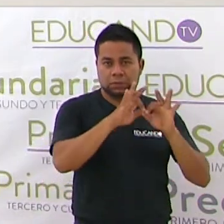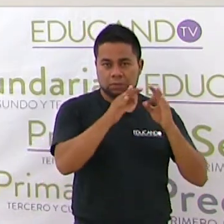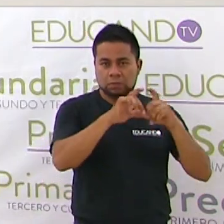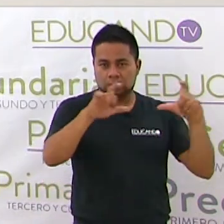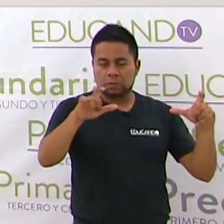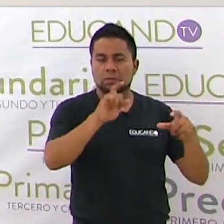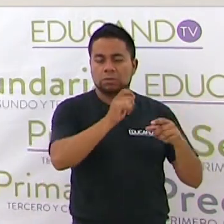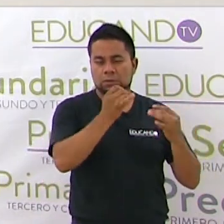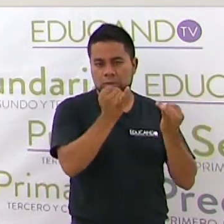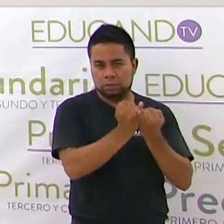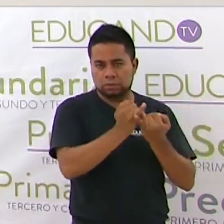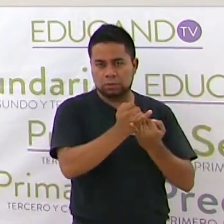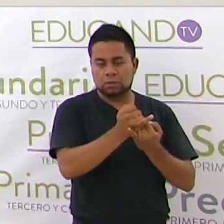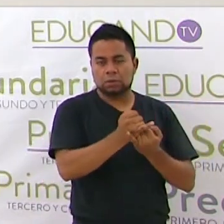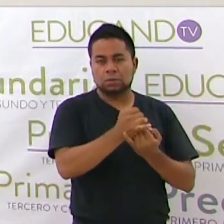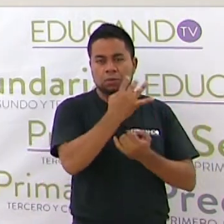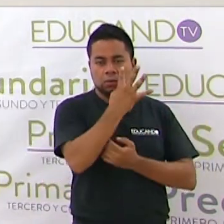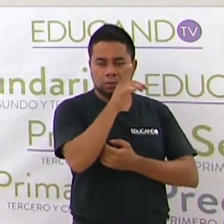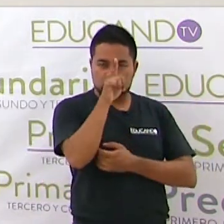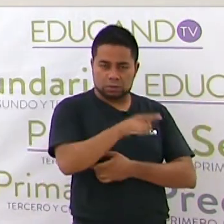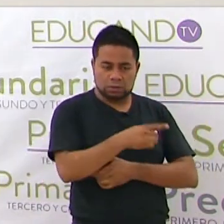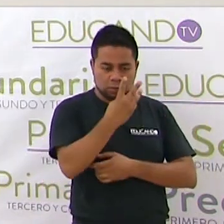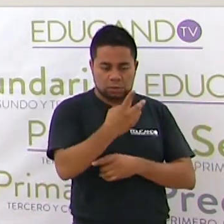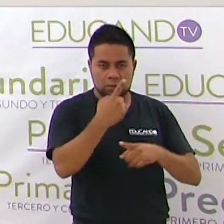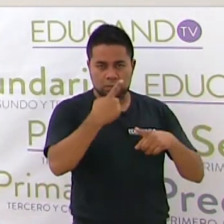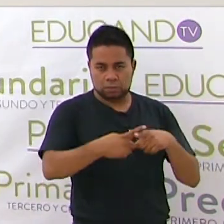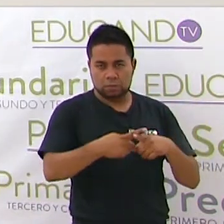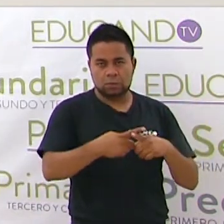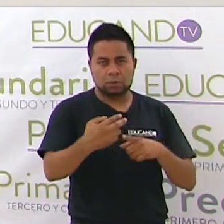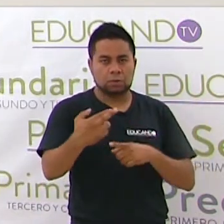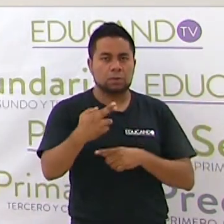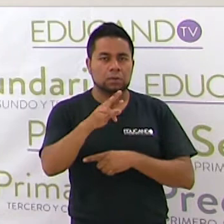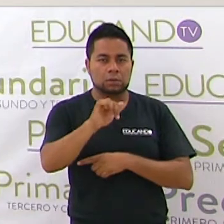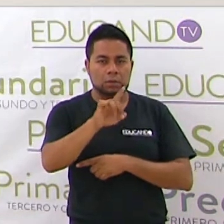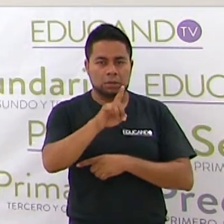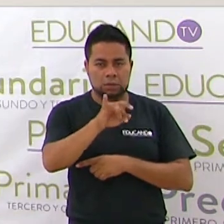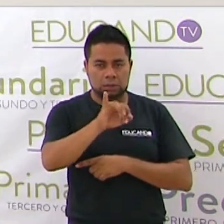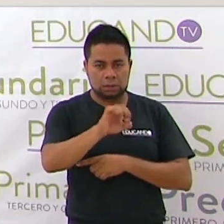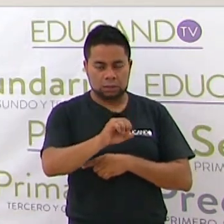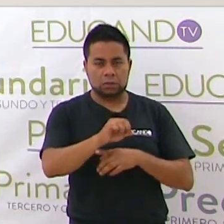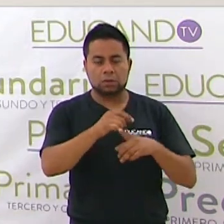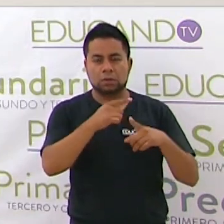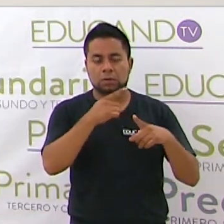a 4/3 por pi por radio